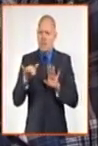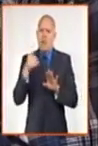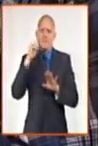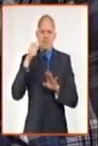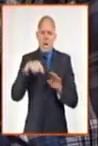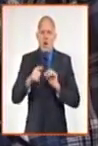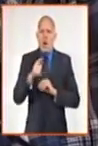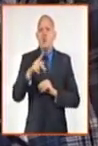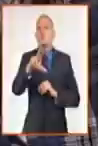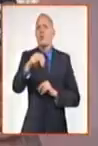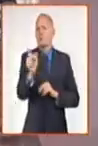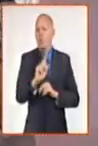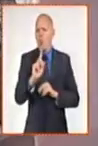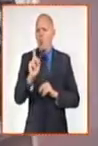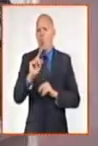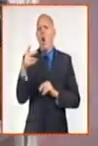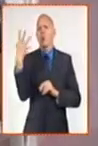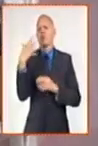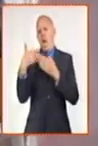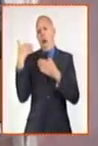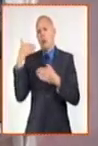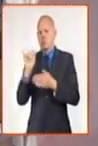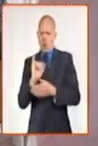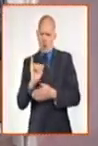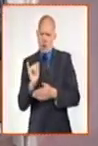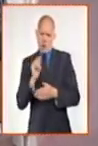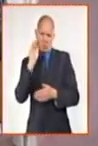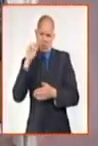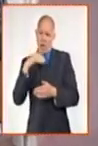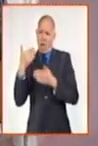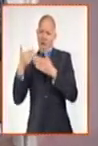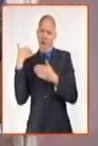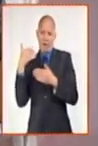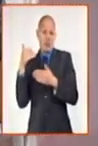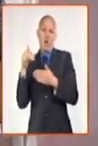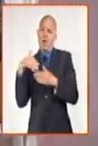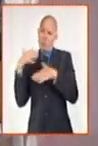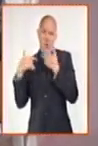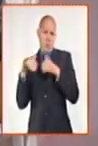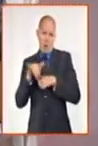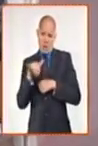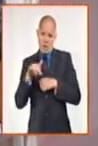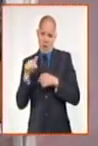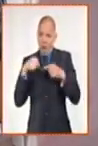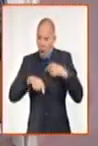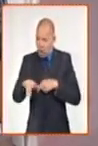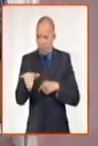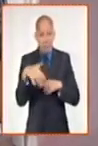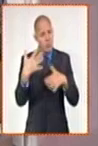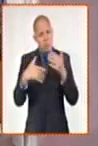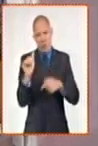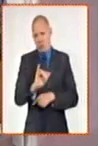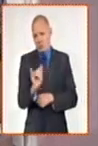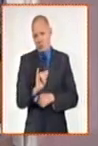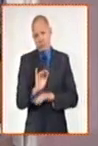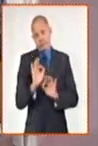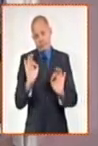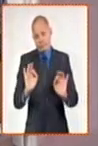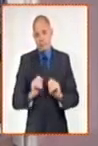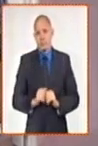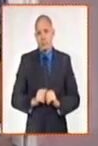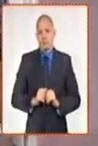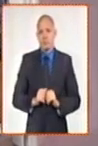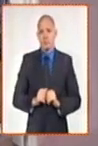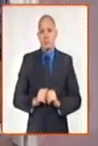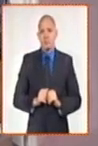previo al paso del huracán. Que sí, que esa condición no ha cambiado, o sea, seguimos con déficit de capacidad de generación. Hay un proceso de recuperación que es paulatino de